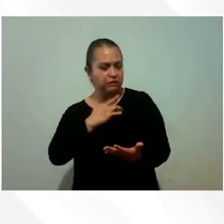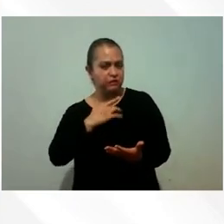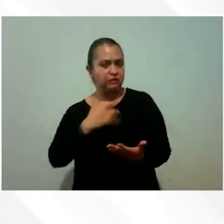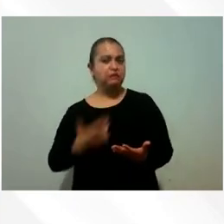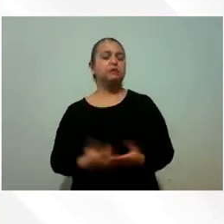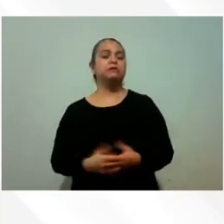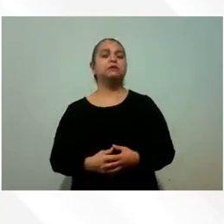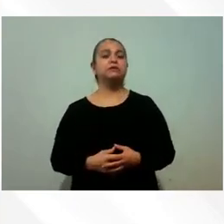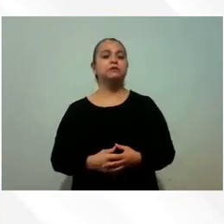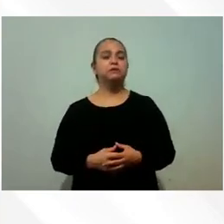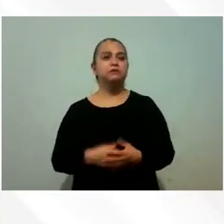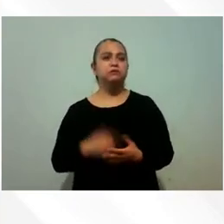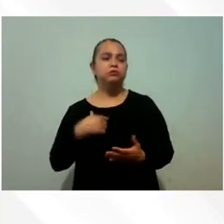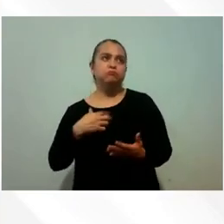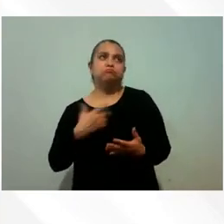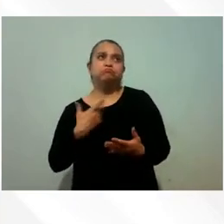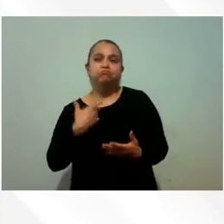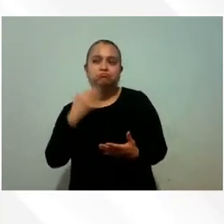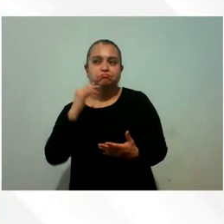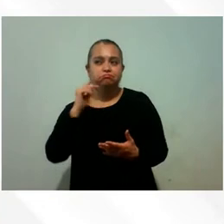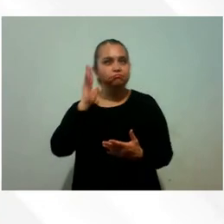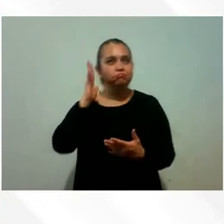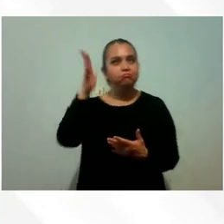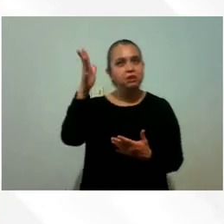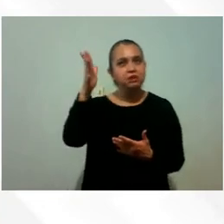que estar ahí muy presente.